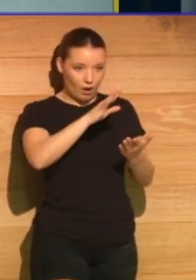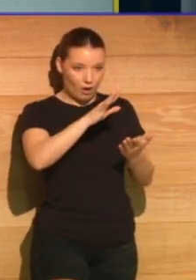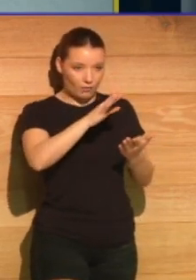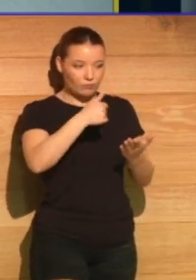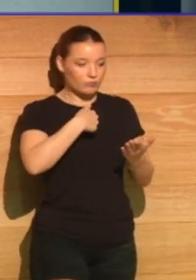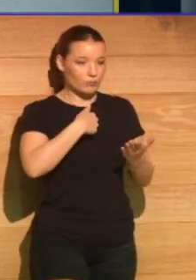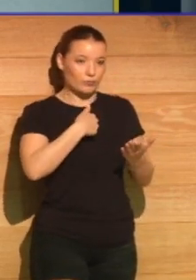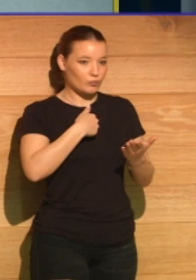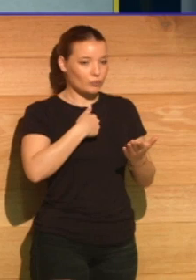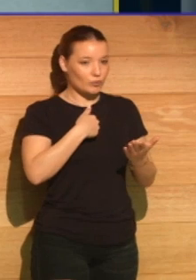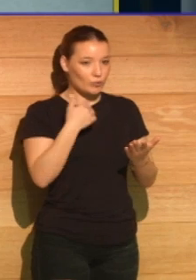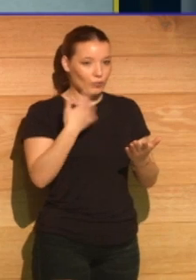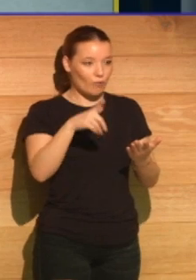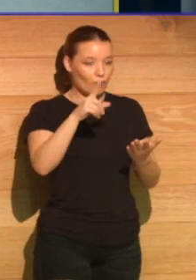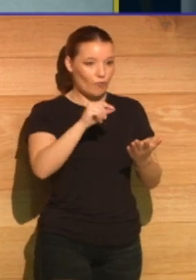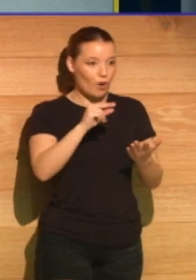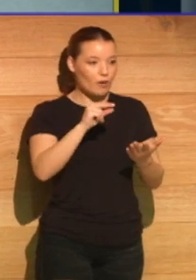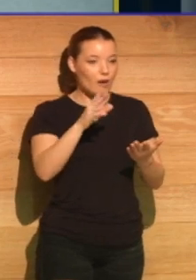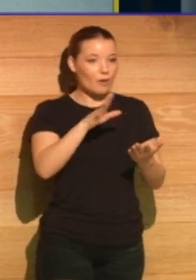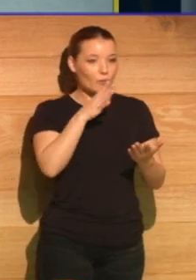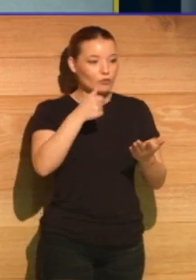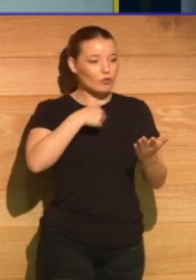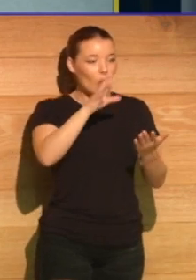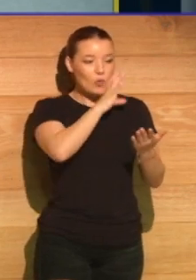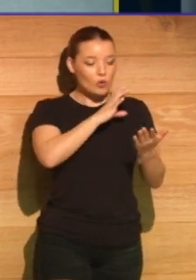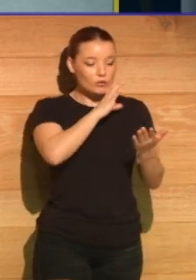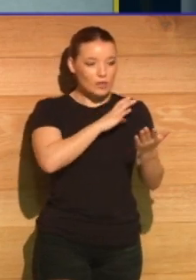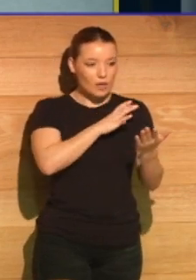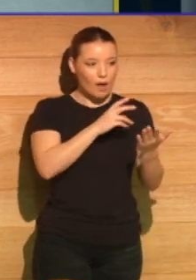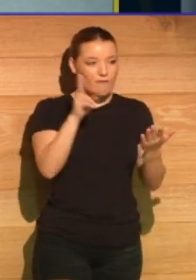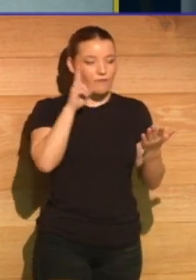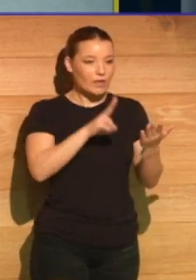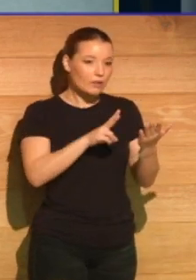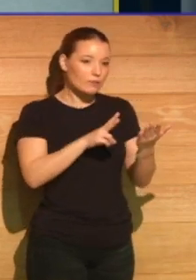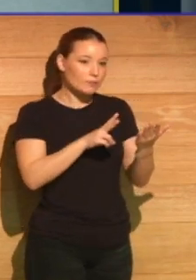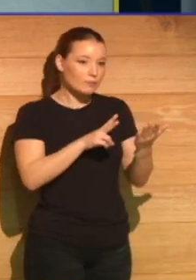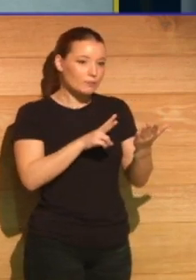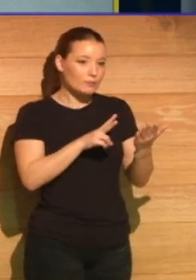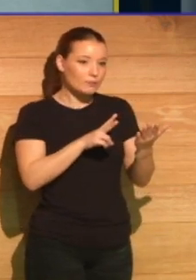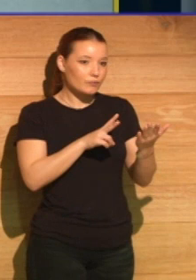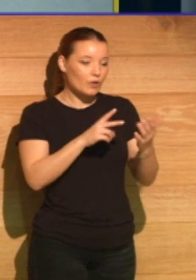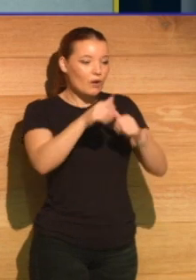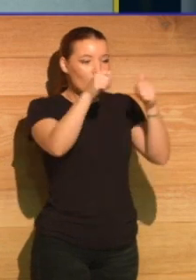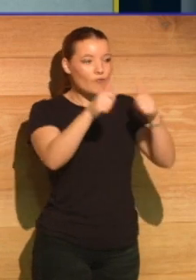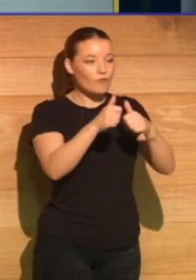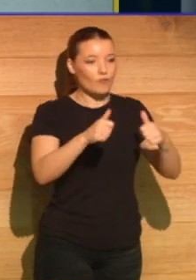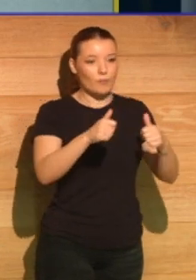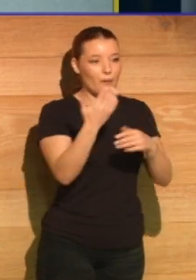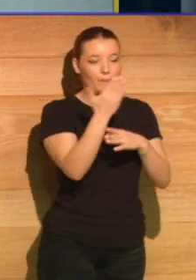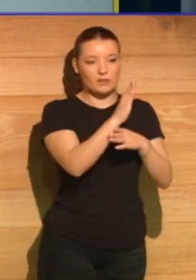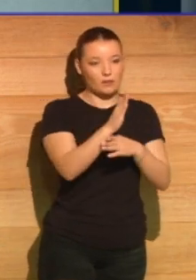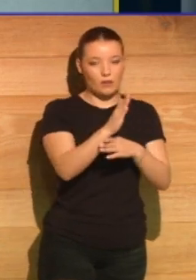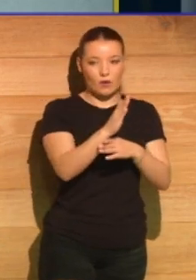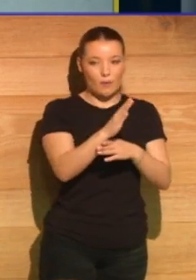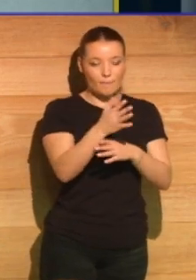muy sorprendida. Sentía curiosidad por ver. Primero porque la forma de presentación del libro